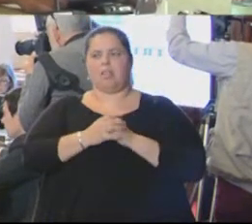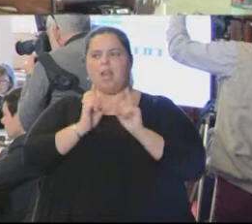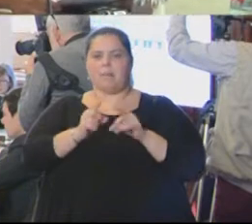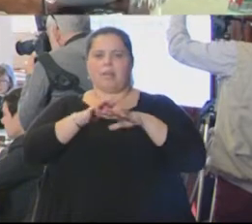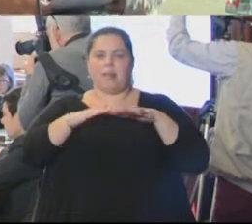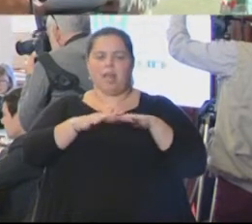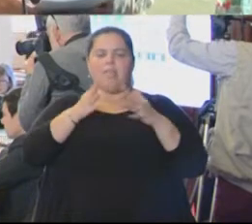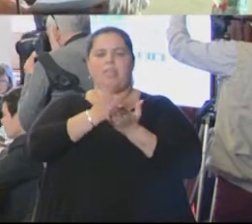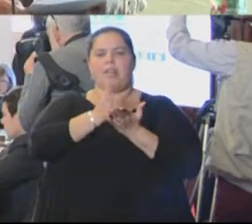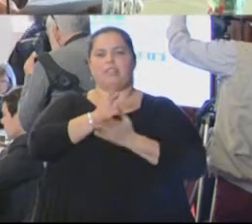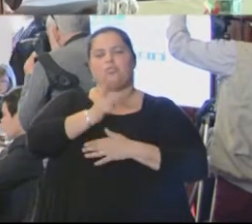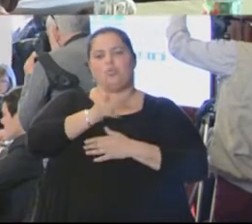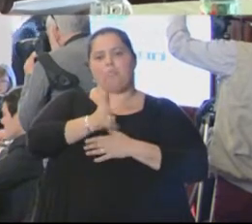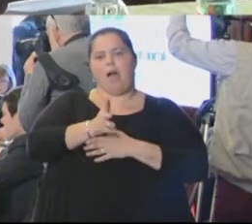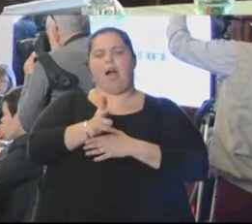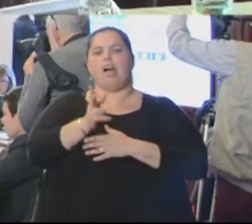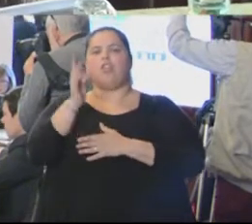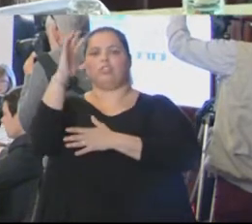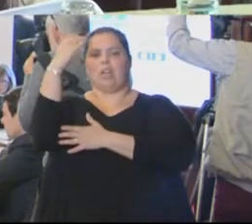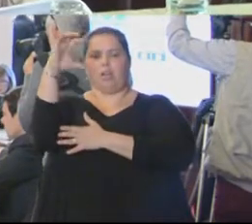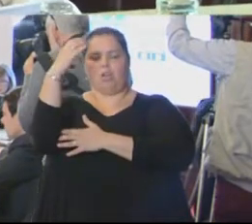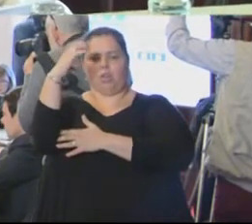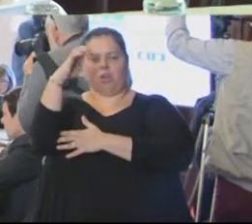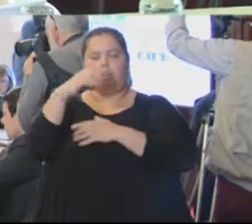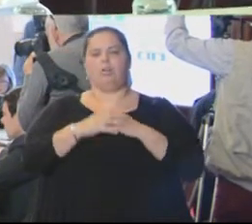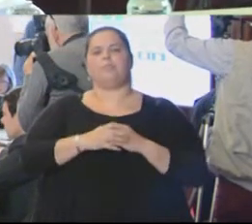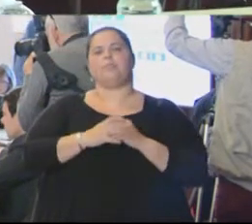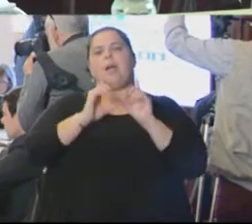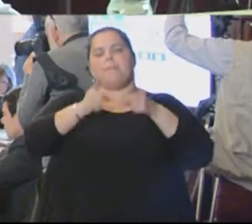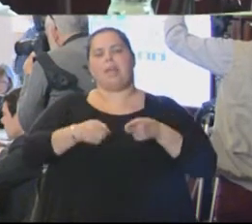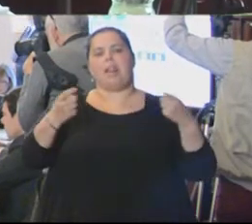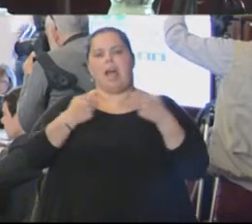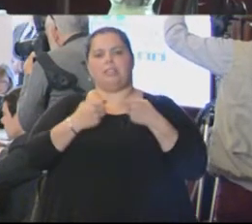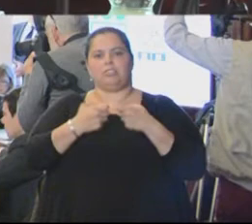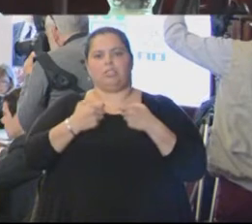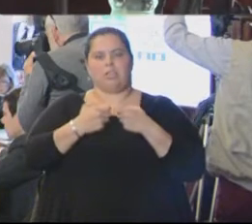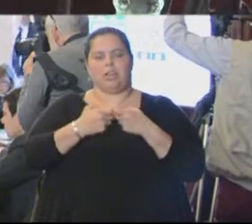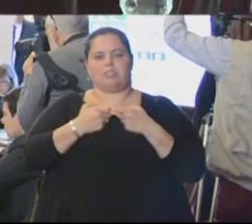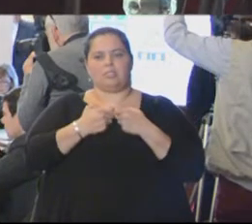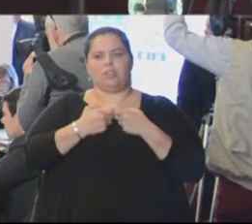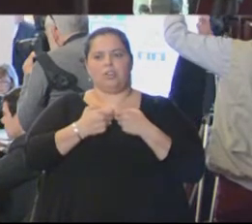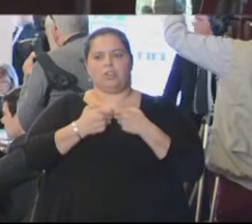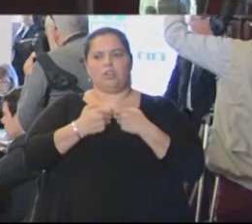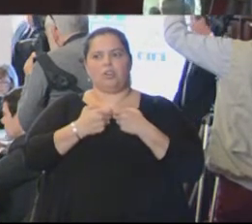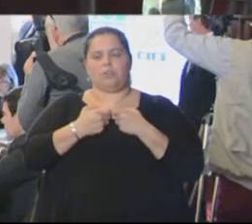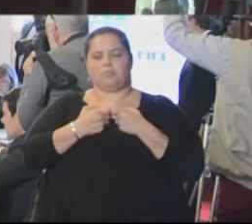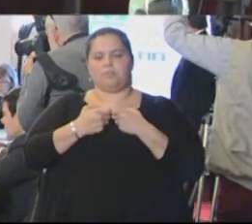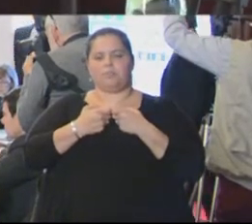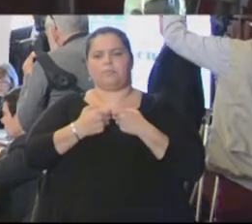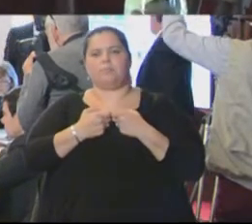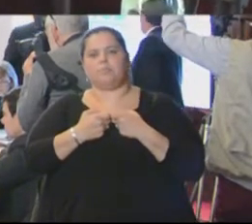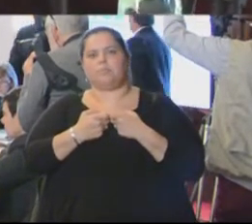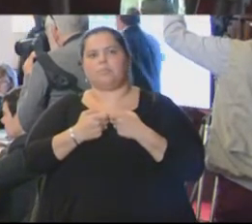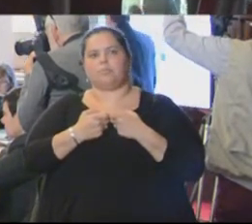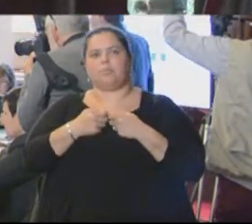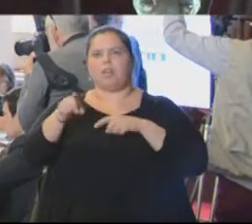del Suroccidente Colombiano, Francisco Isaías y Fuentes, Asociación de Hermandades Agroecológicas y Mineras de Guamocó, Coordinación